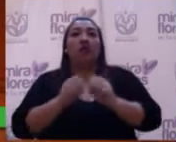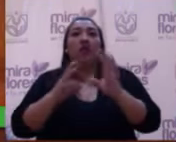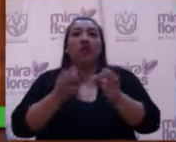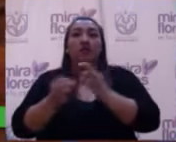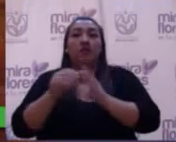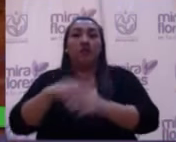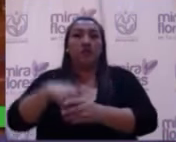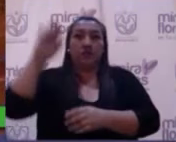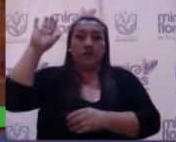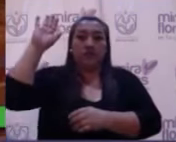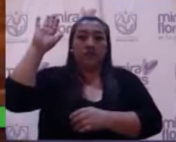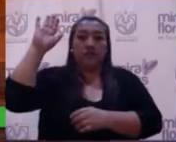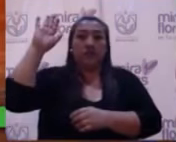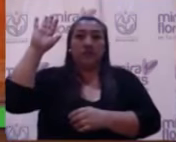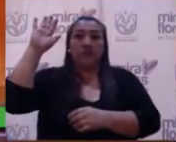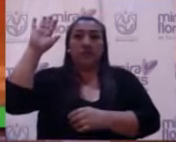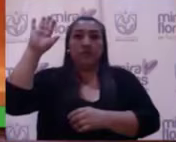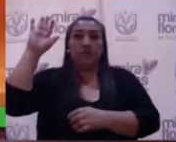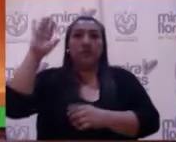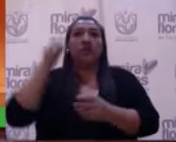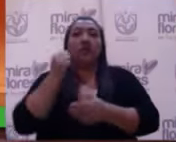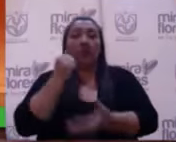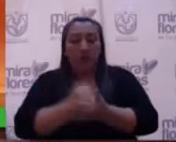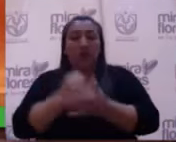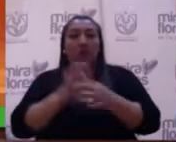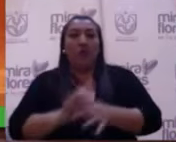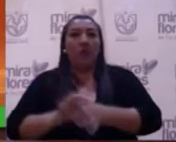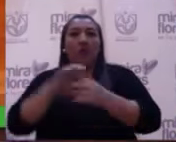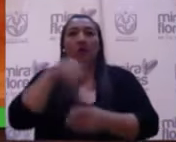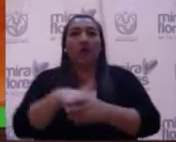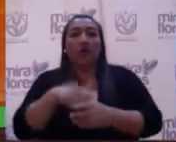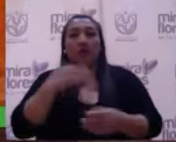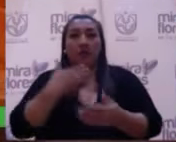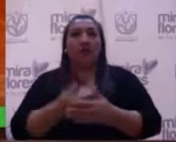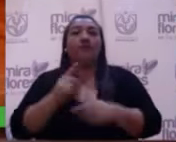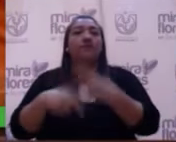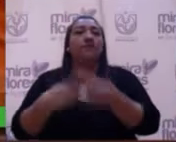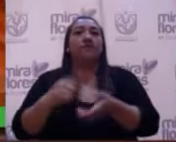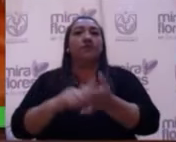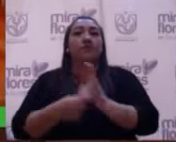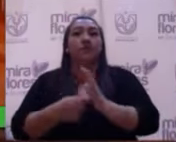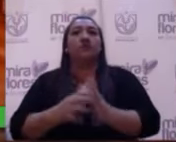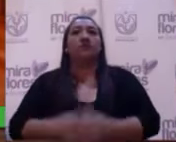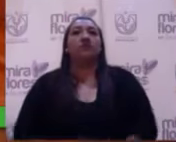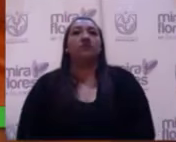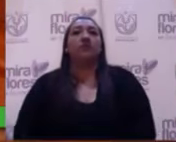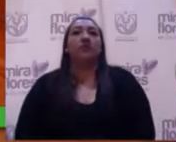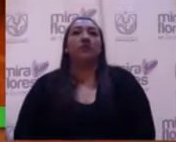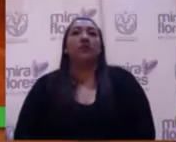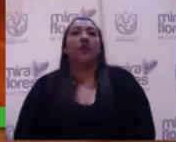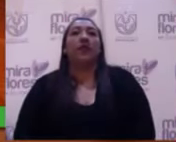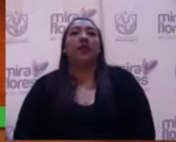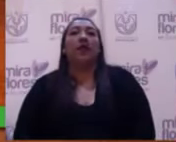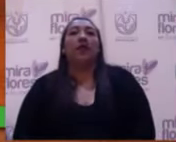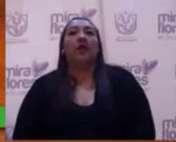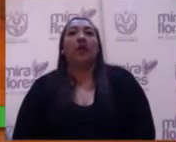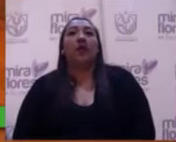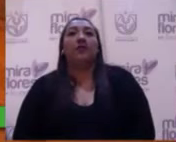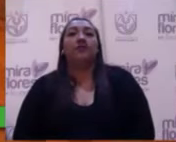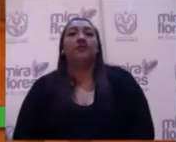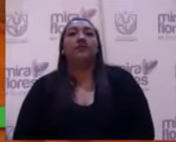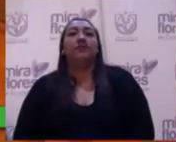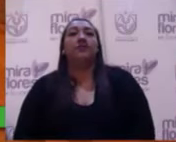la señal de conformidad, se aprueba por unanimidad de votos. Muchas gracias. Vamos al siguiente punto. Perdón, estamos en